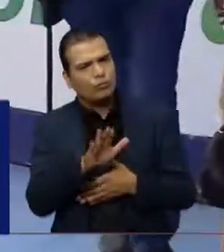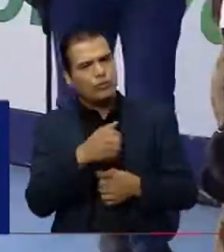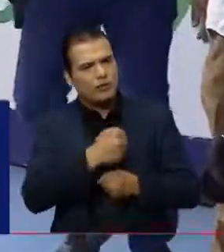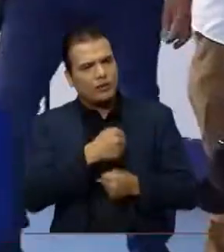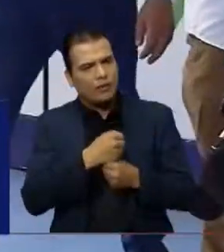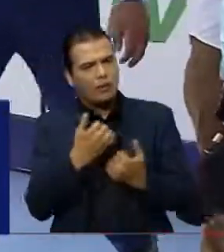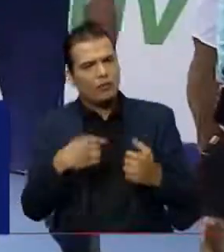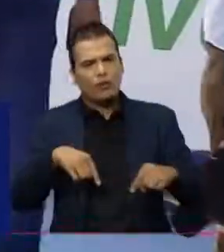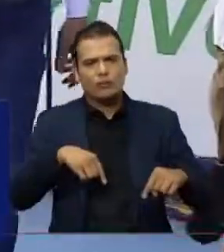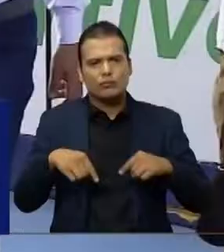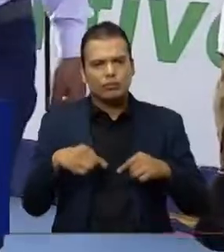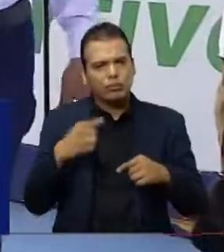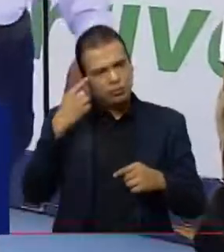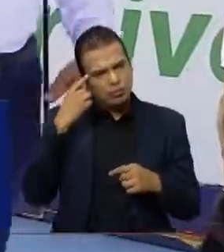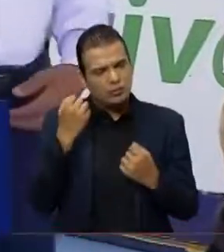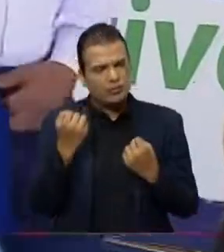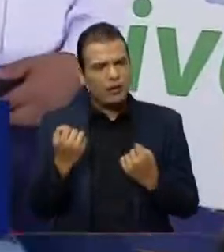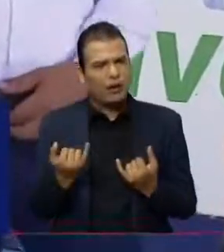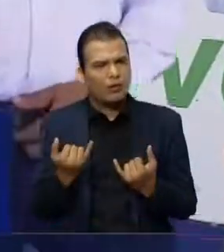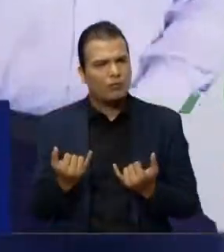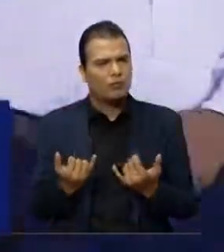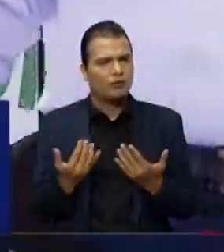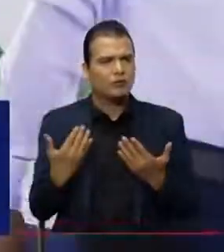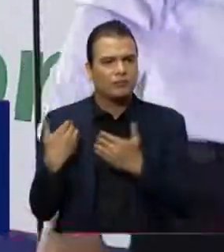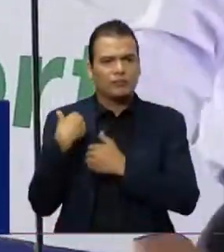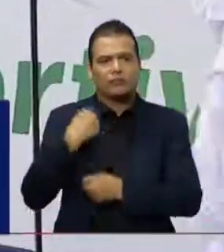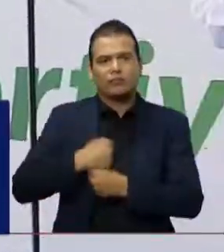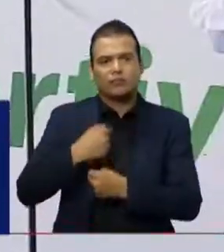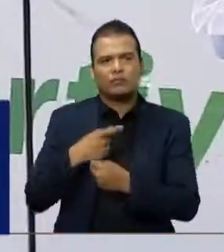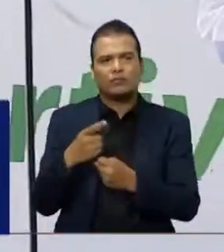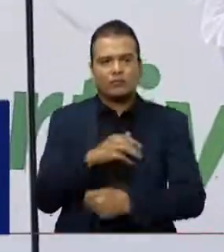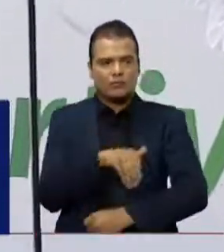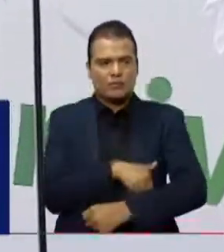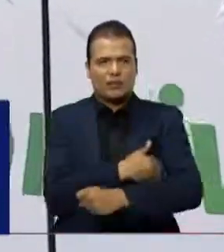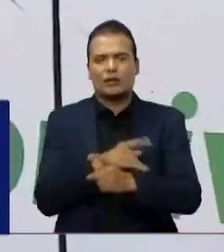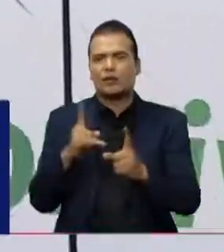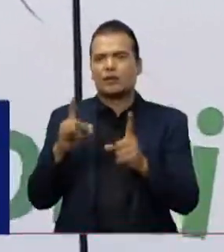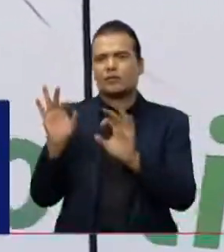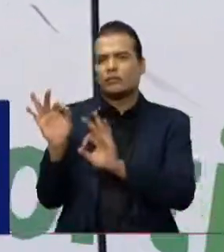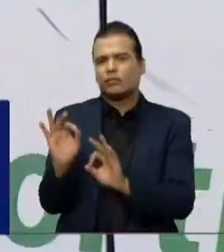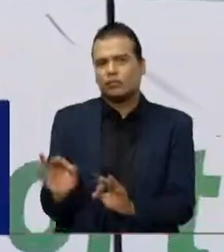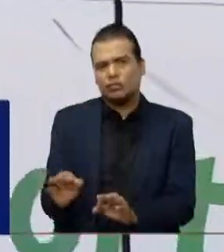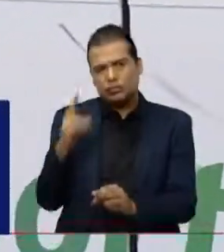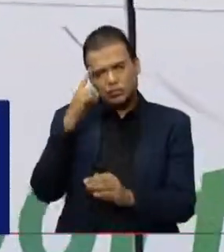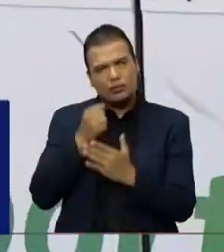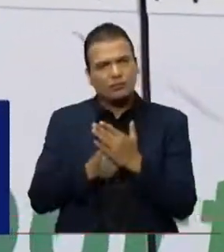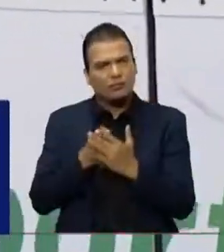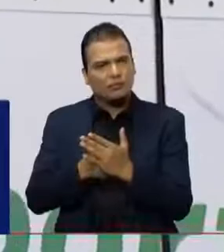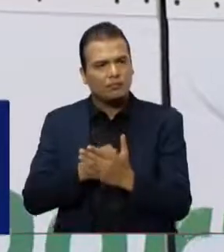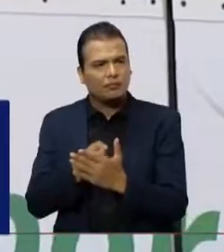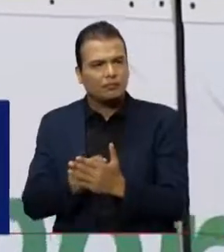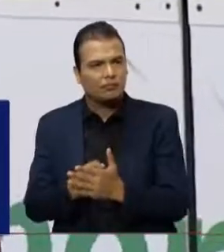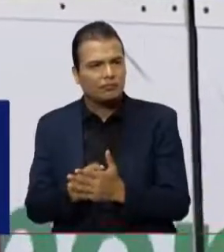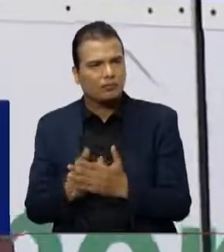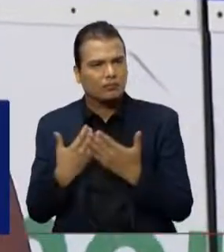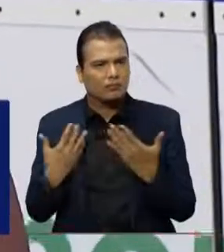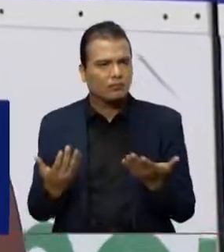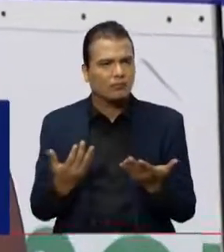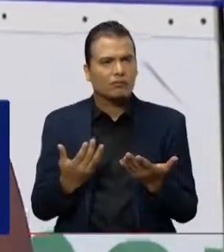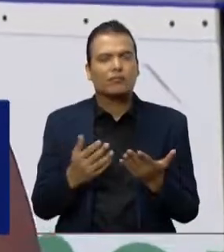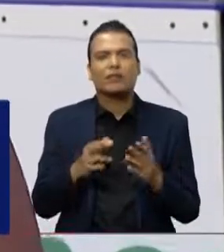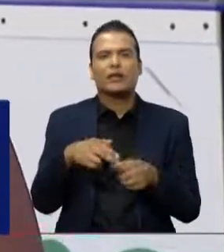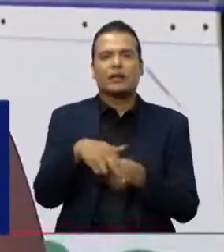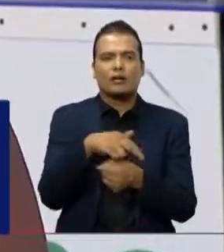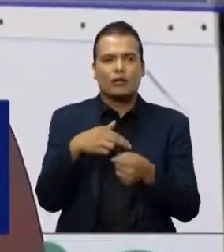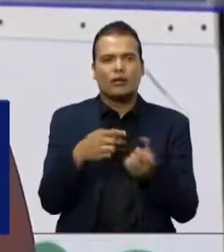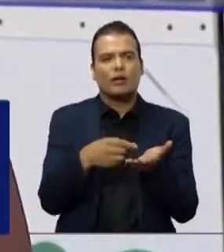de gobierno. Prioritario, a organizar el ministerio y empezar a trabajar en torno a hacer los diálogos